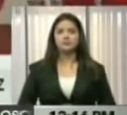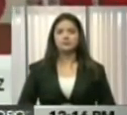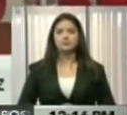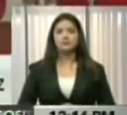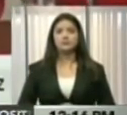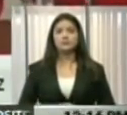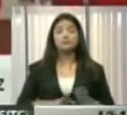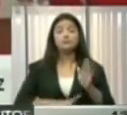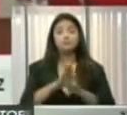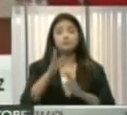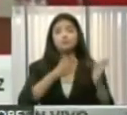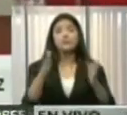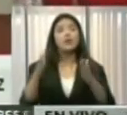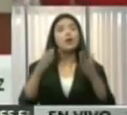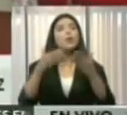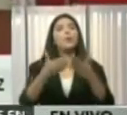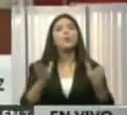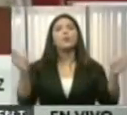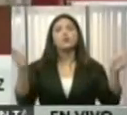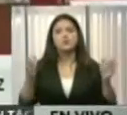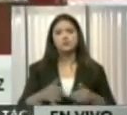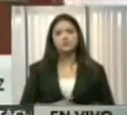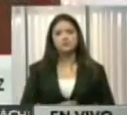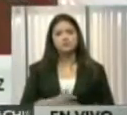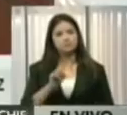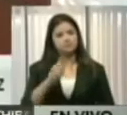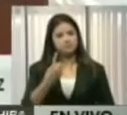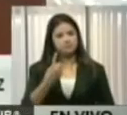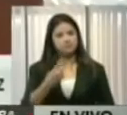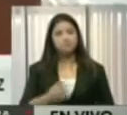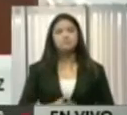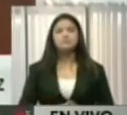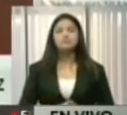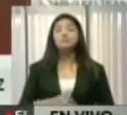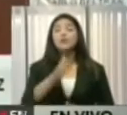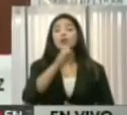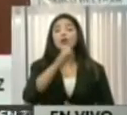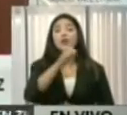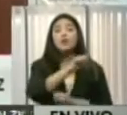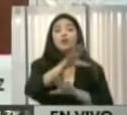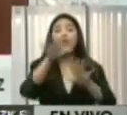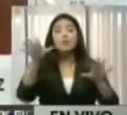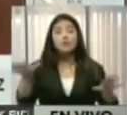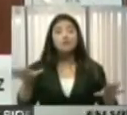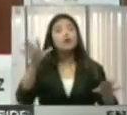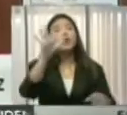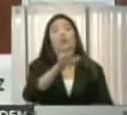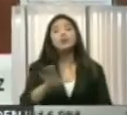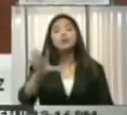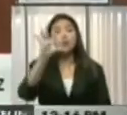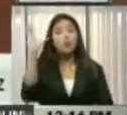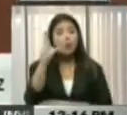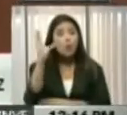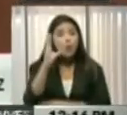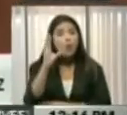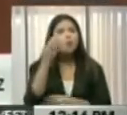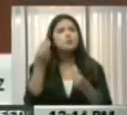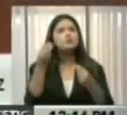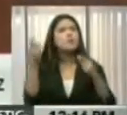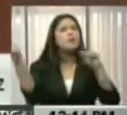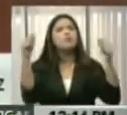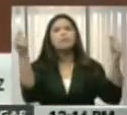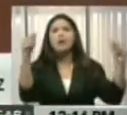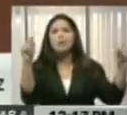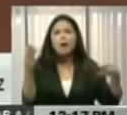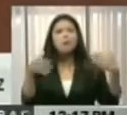Desarrollo de la fase pública. Primero, información objetiva al país sobre el curso del debate